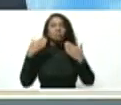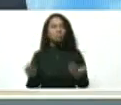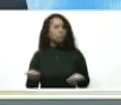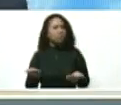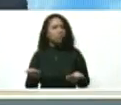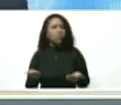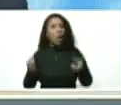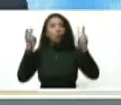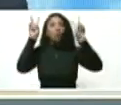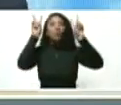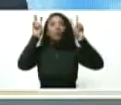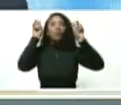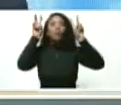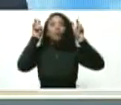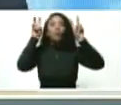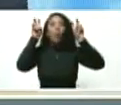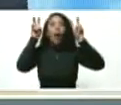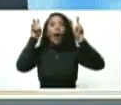nuevos